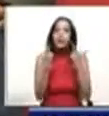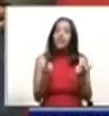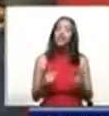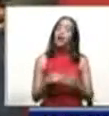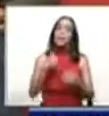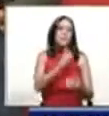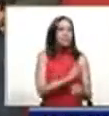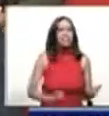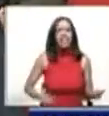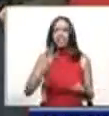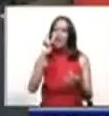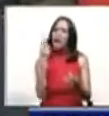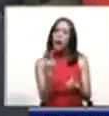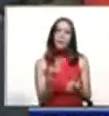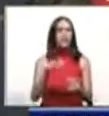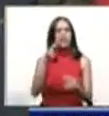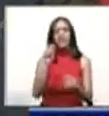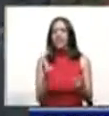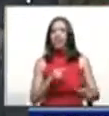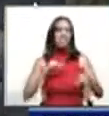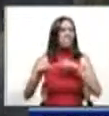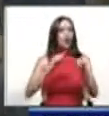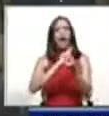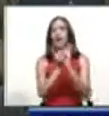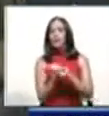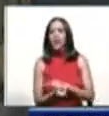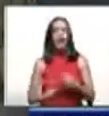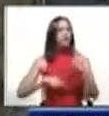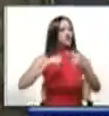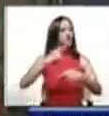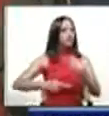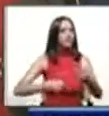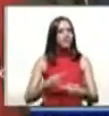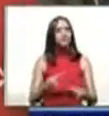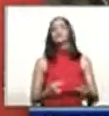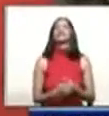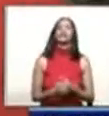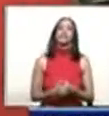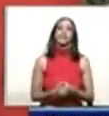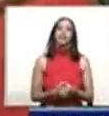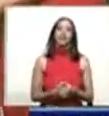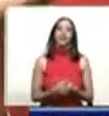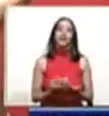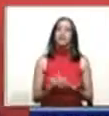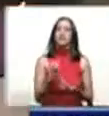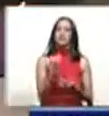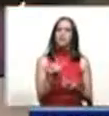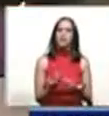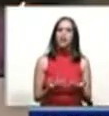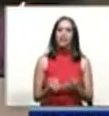presidentes de canal, directores... ¿quién más hemos visto? Mandebotín. Con todo. Vaina con